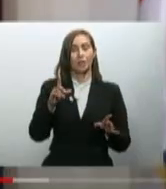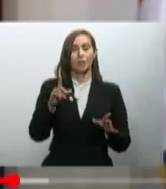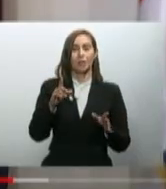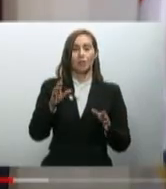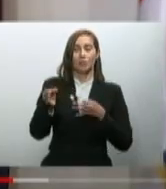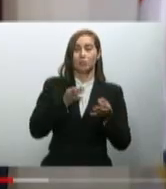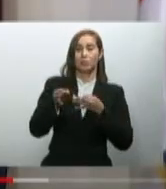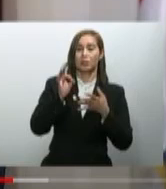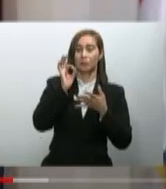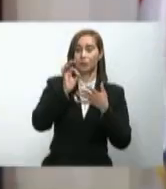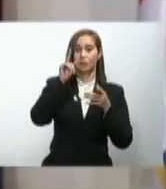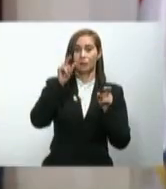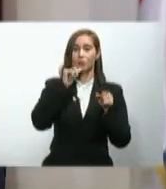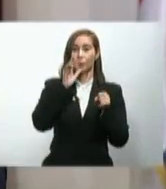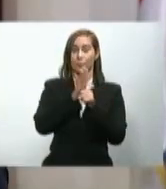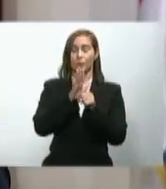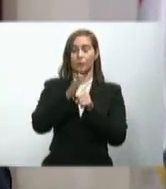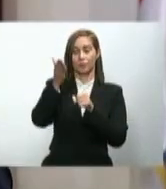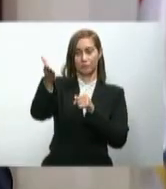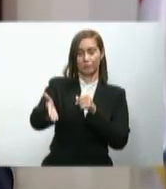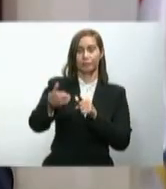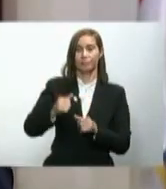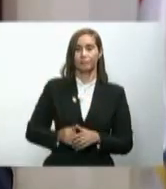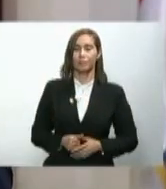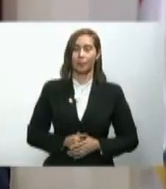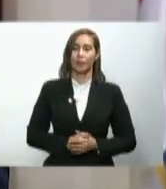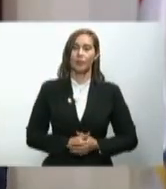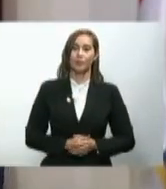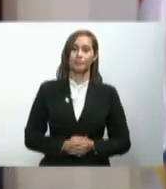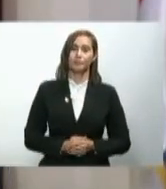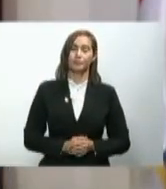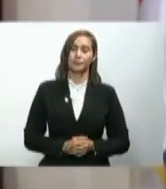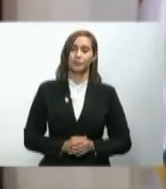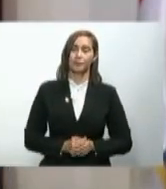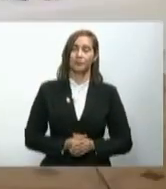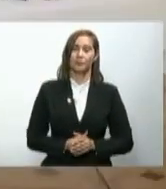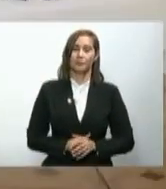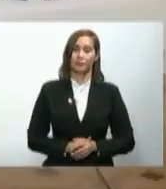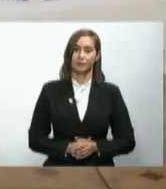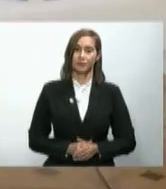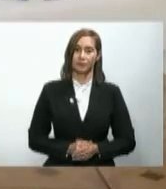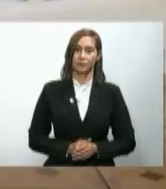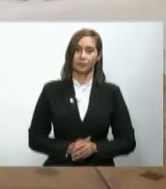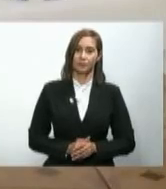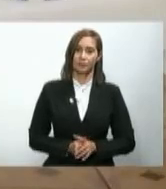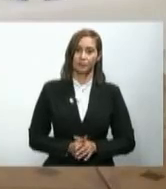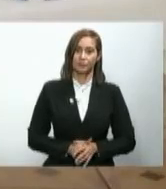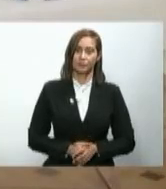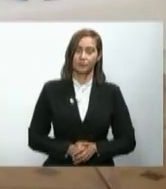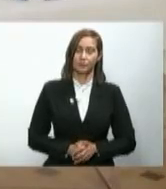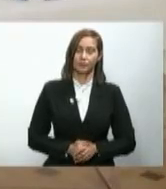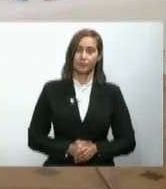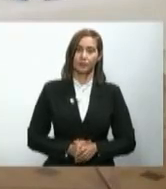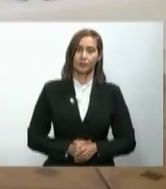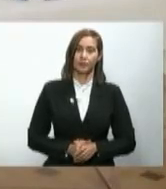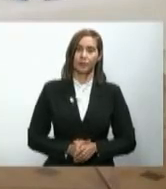año 2017, tal cual, literal. Ahora, con la objeción del sector social que no estaba presente en la firma. Y, por